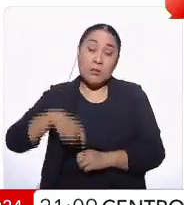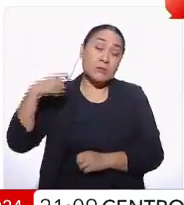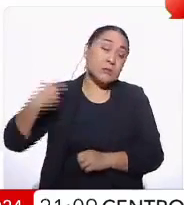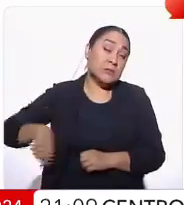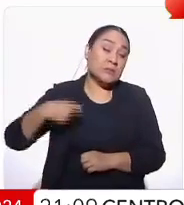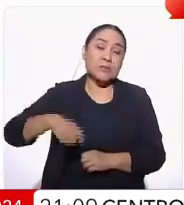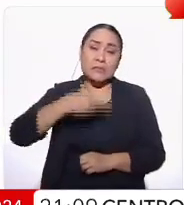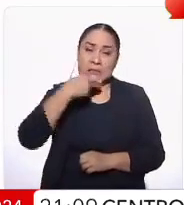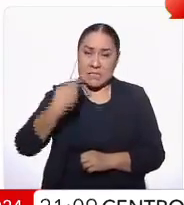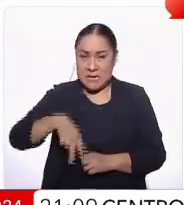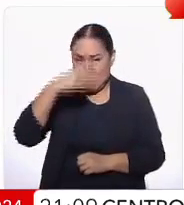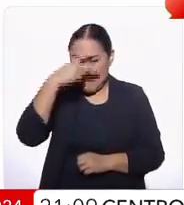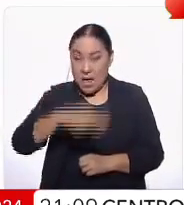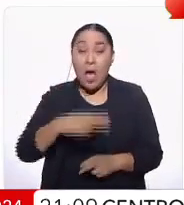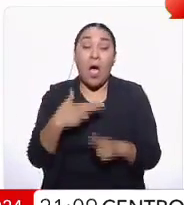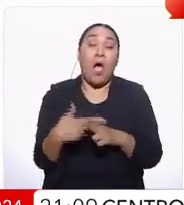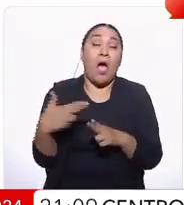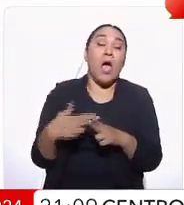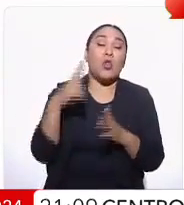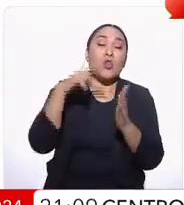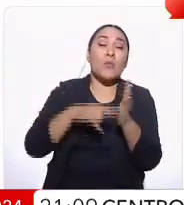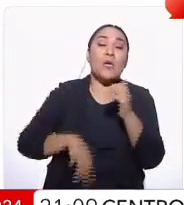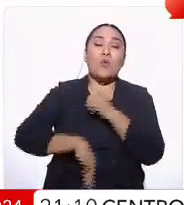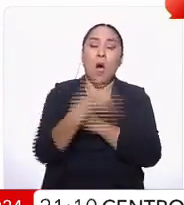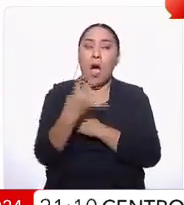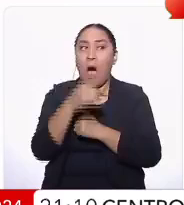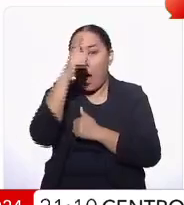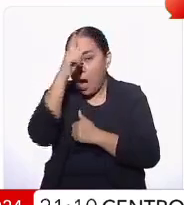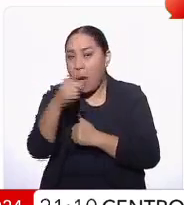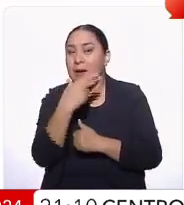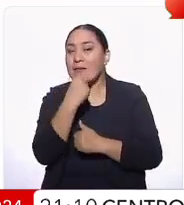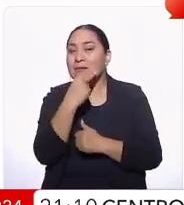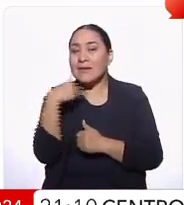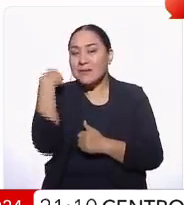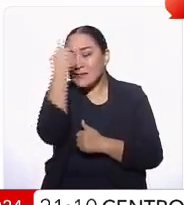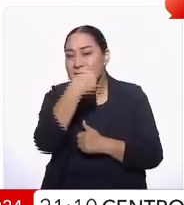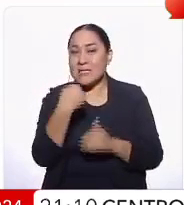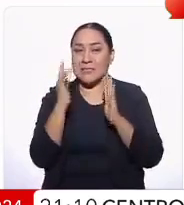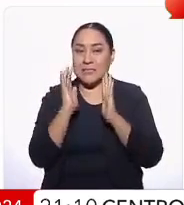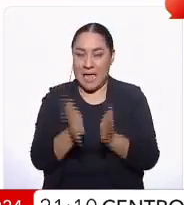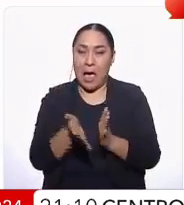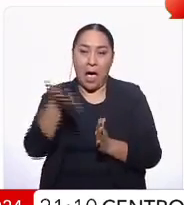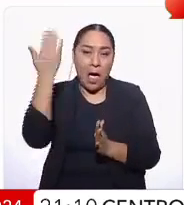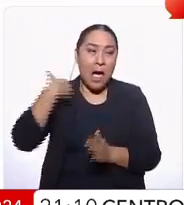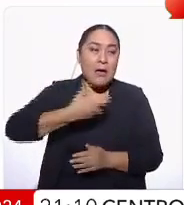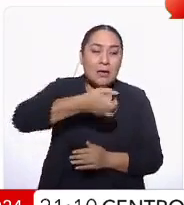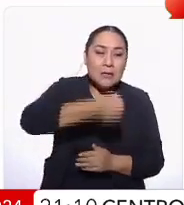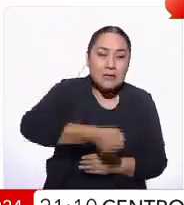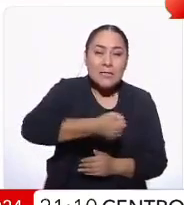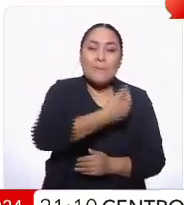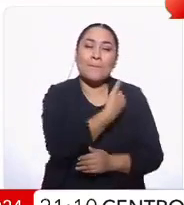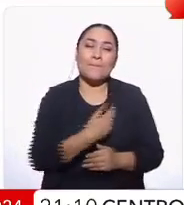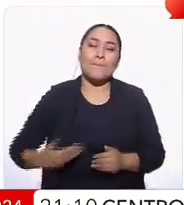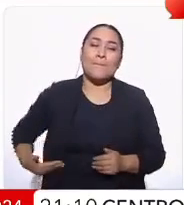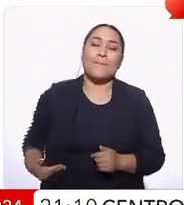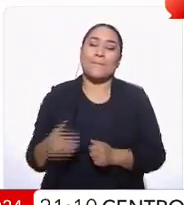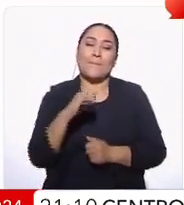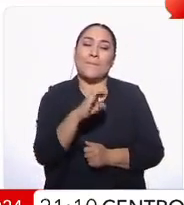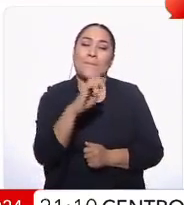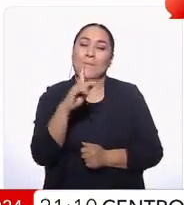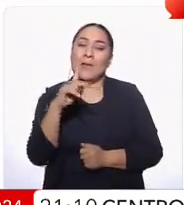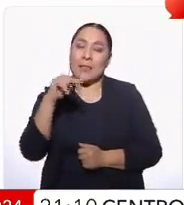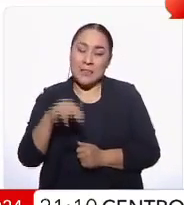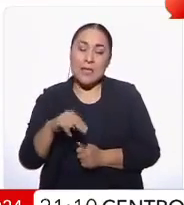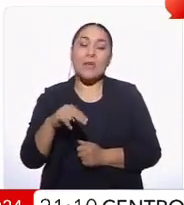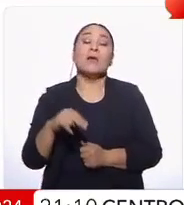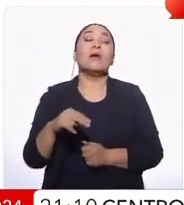México. Y de hecho fue hasta 2014 que se tuvo una fotografía del personaje cuando saludaba a la entonces presidente Enrique Peña Nieto. La